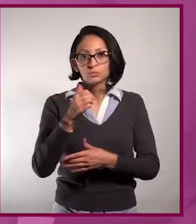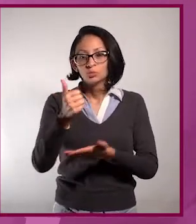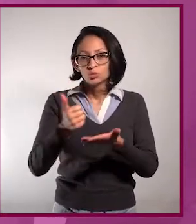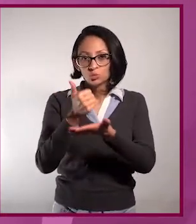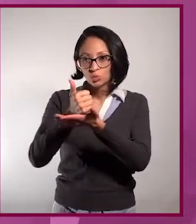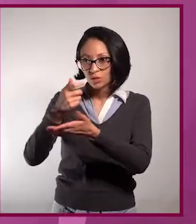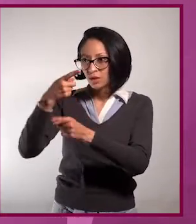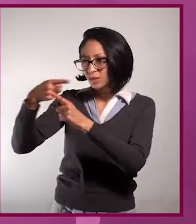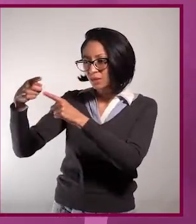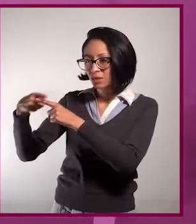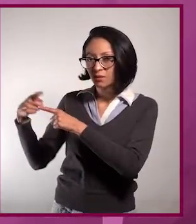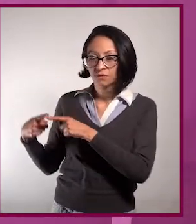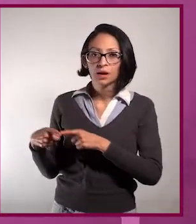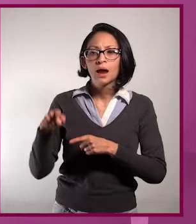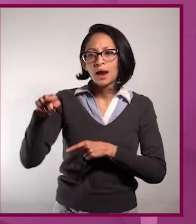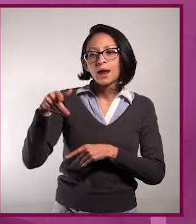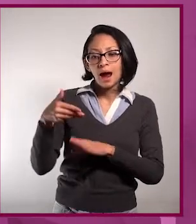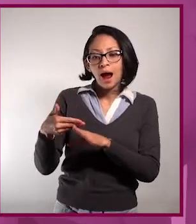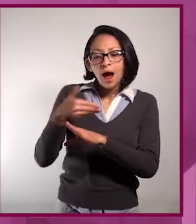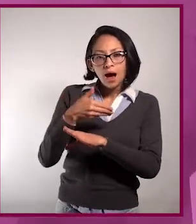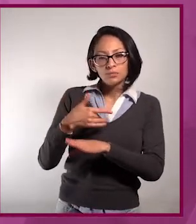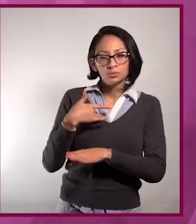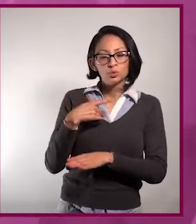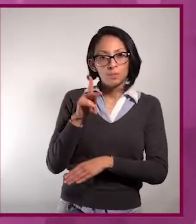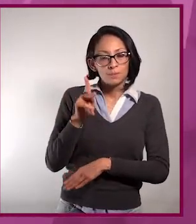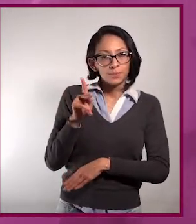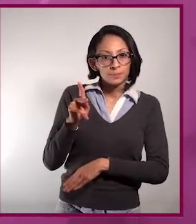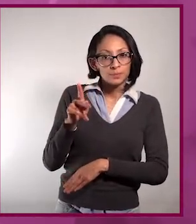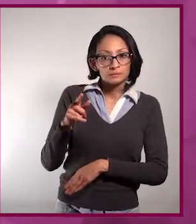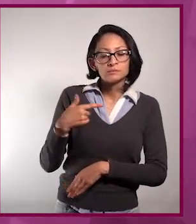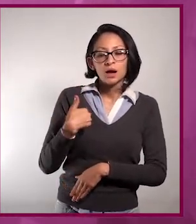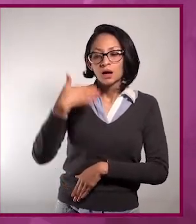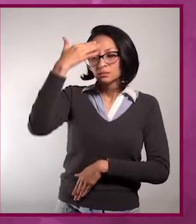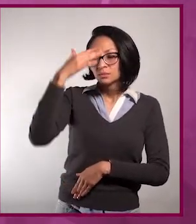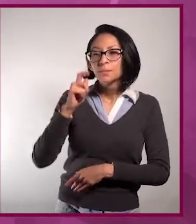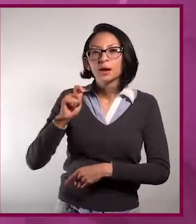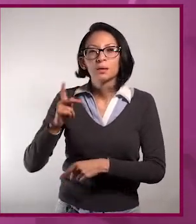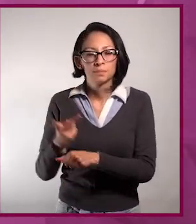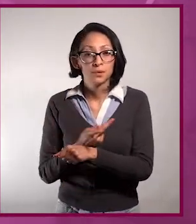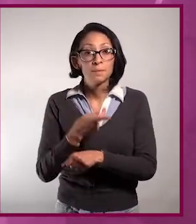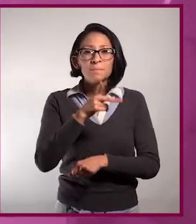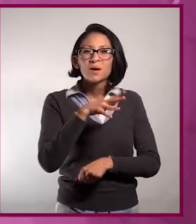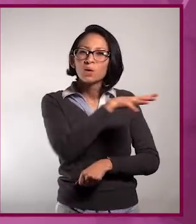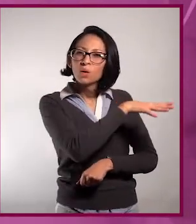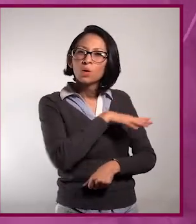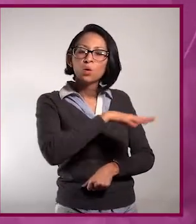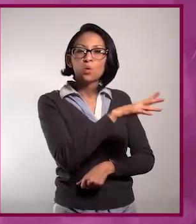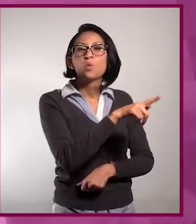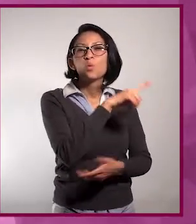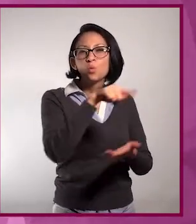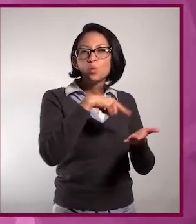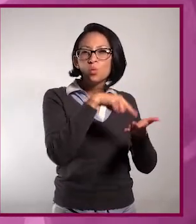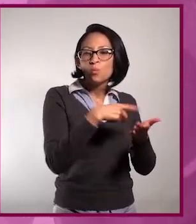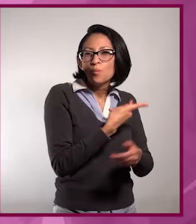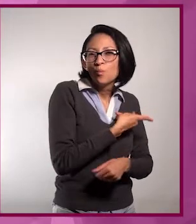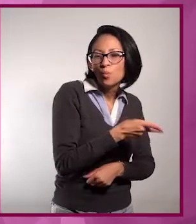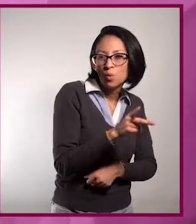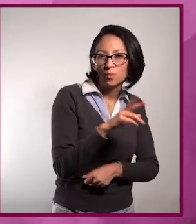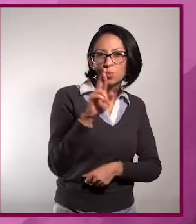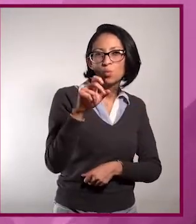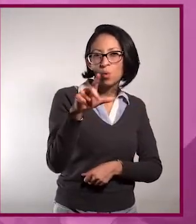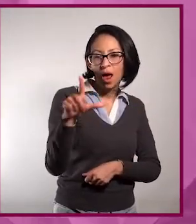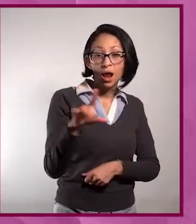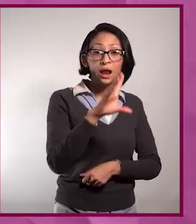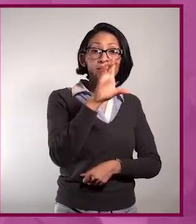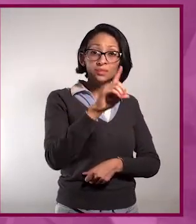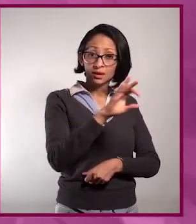tienen conocimiento previo a su periodo, pero lo que encontramos es que en las zonas rurales o indígenas, solamente 30%